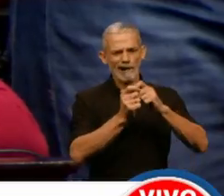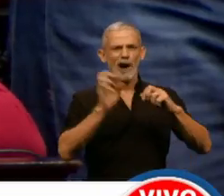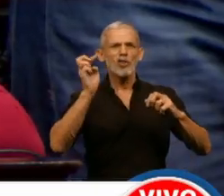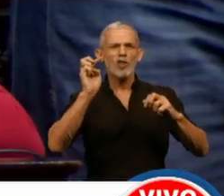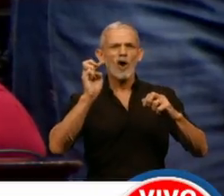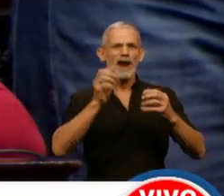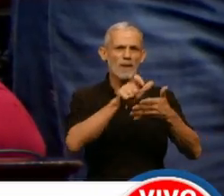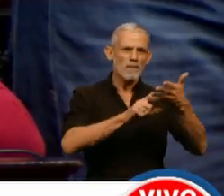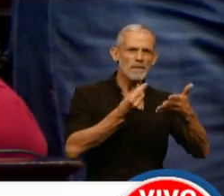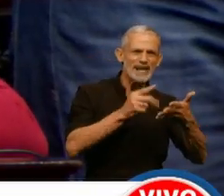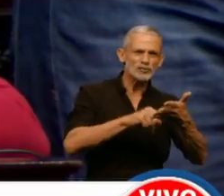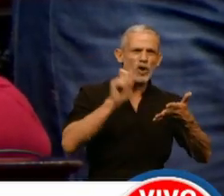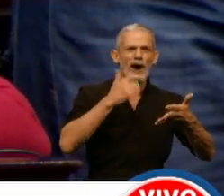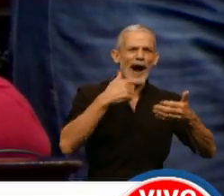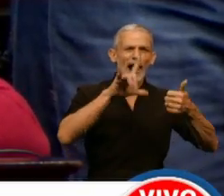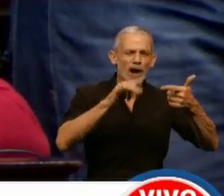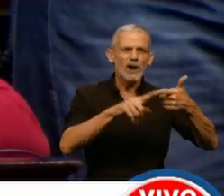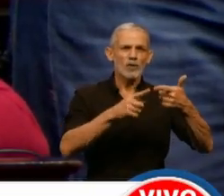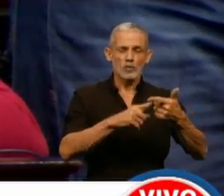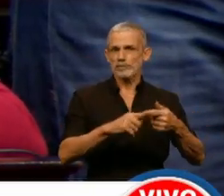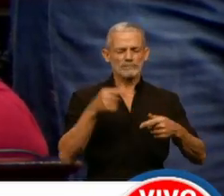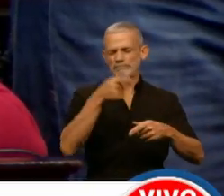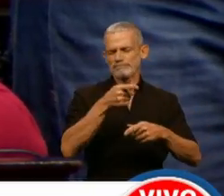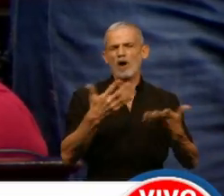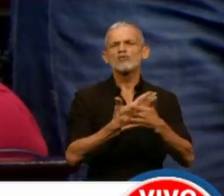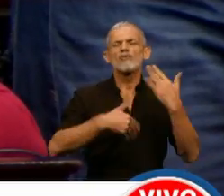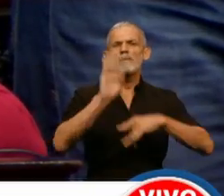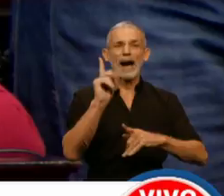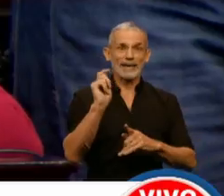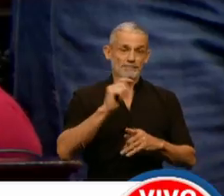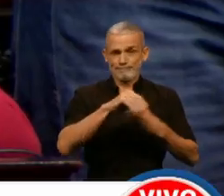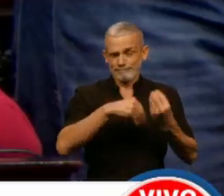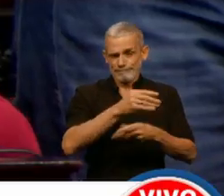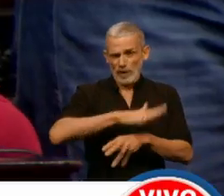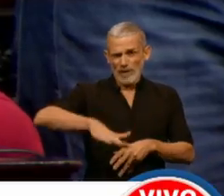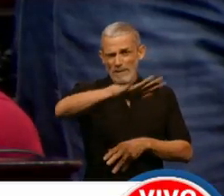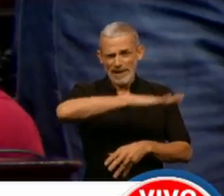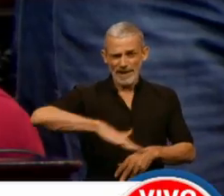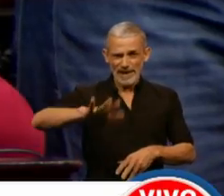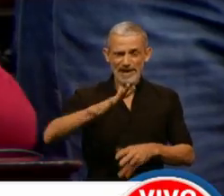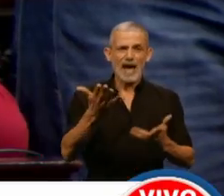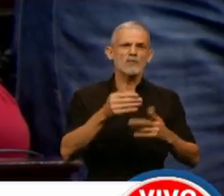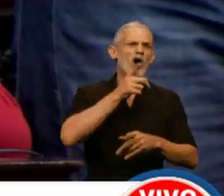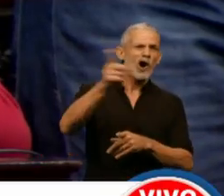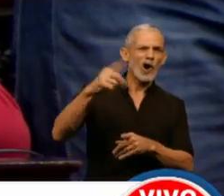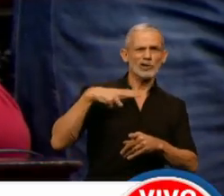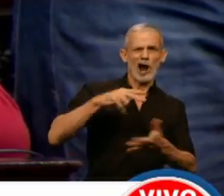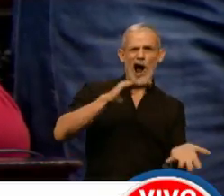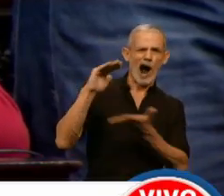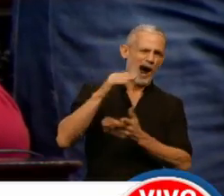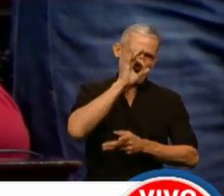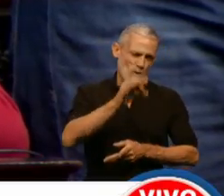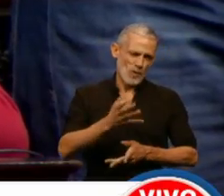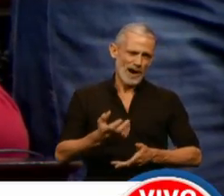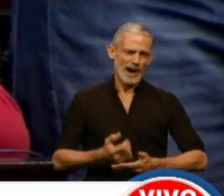precio de las tarifas a quien más vamos de lleno es la familia promedio nunca obviamente contra la gran acumulación